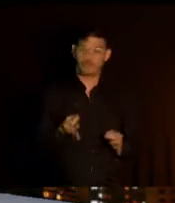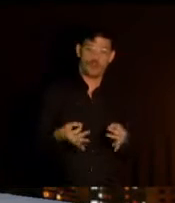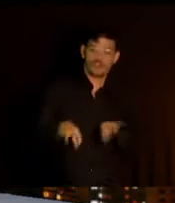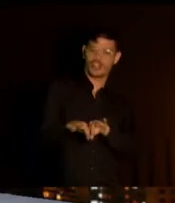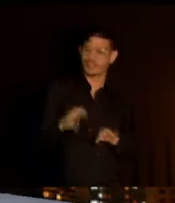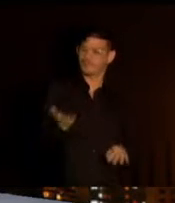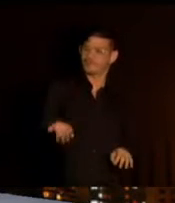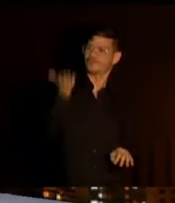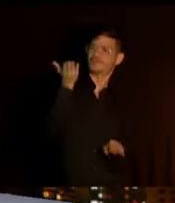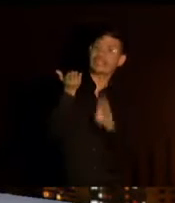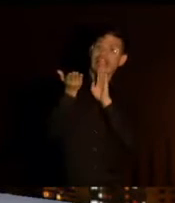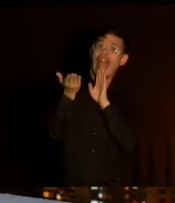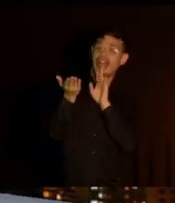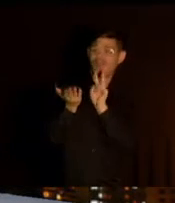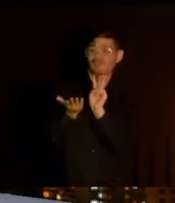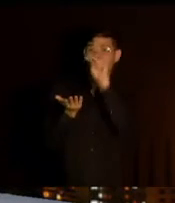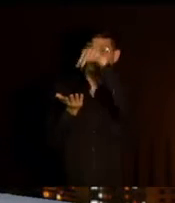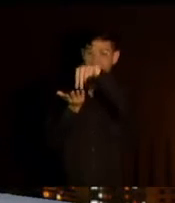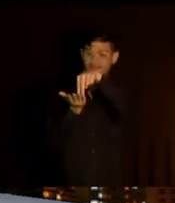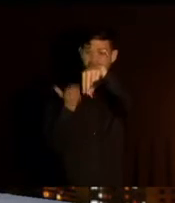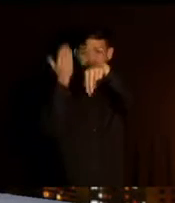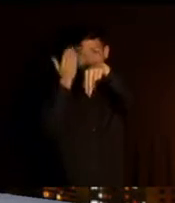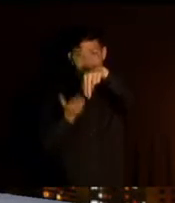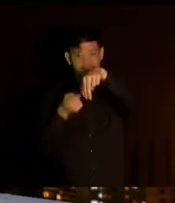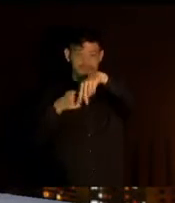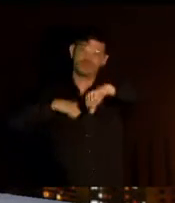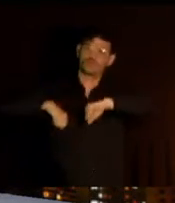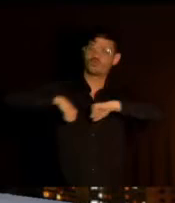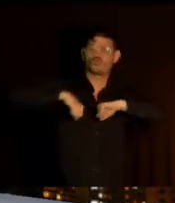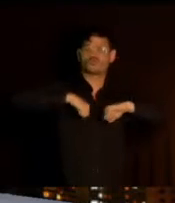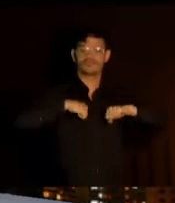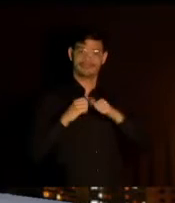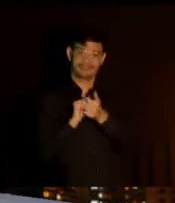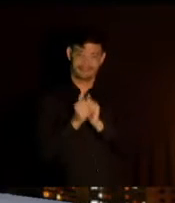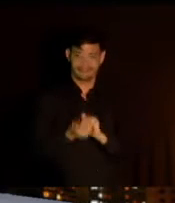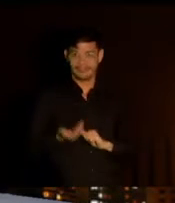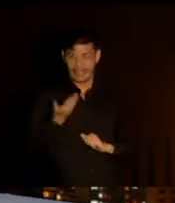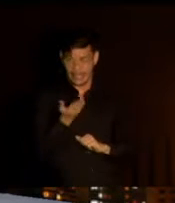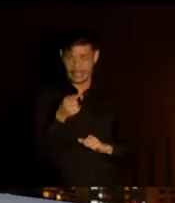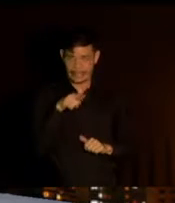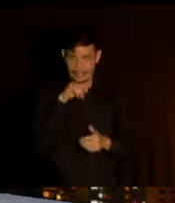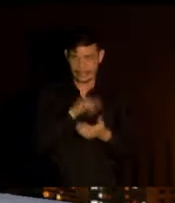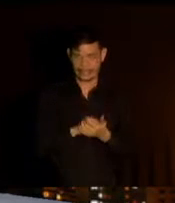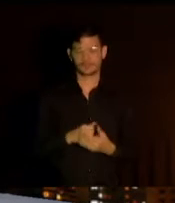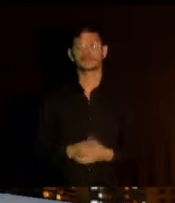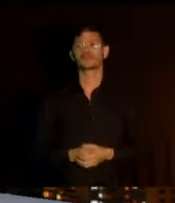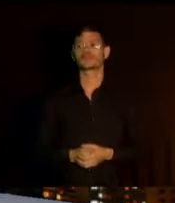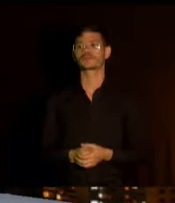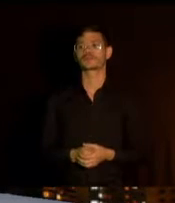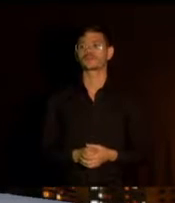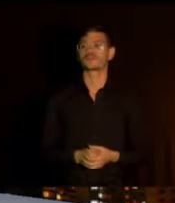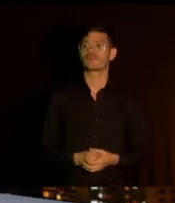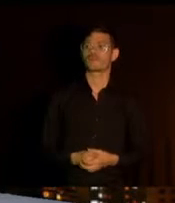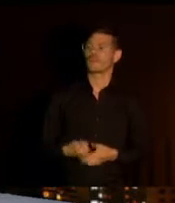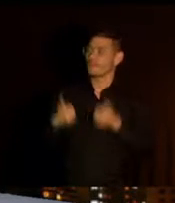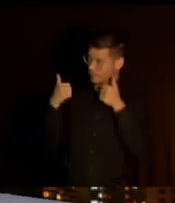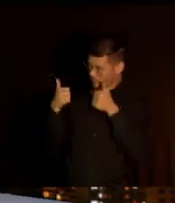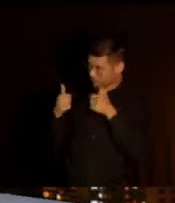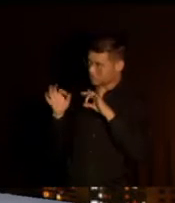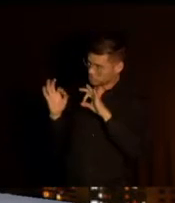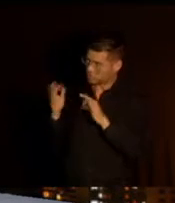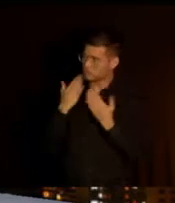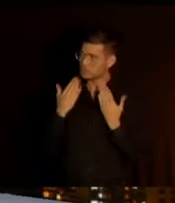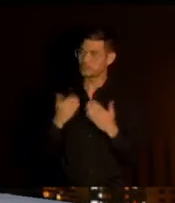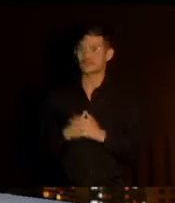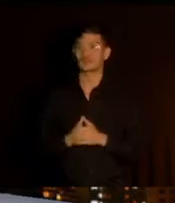qué beneficia precisamente a la materia prima que es del deporte, que es el propio atleta? Bien, Eric, muchísimas gracias.